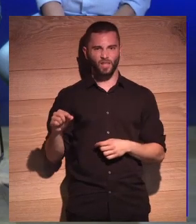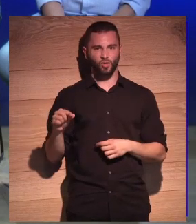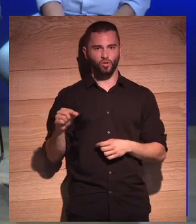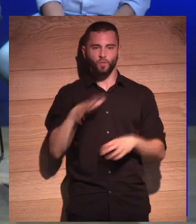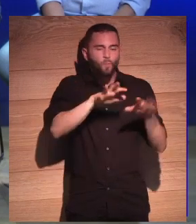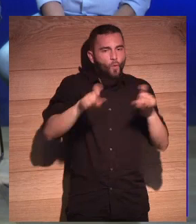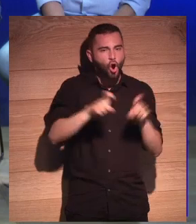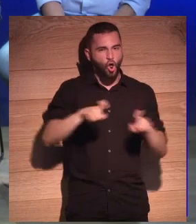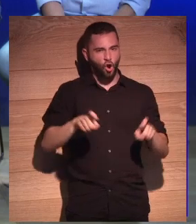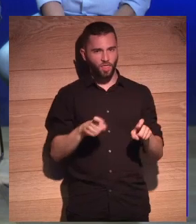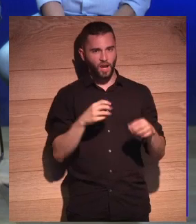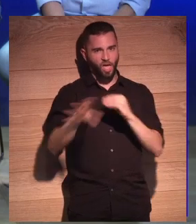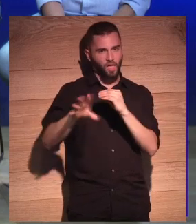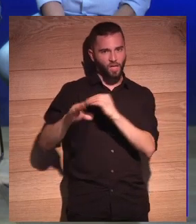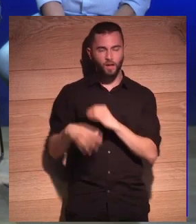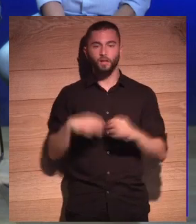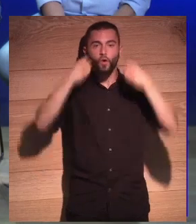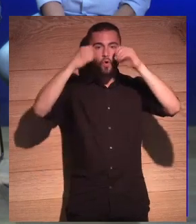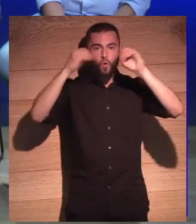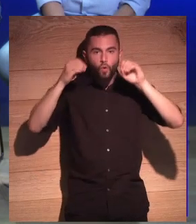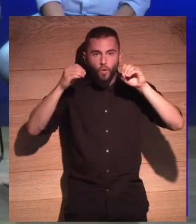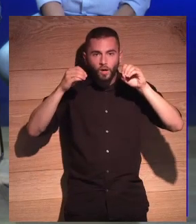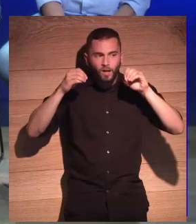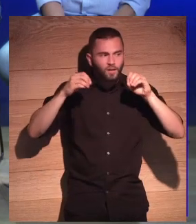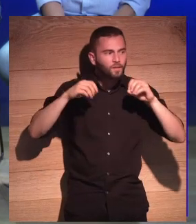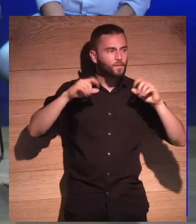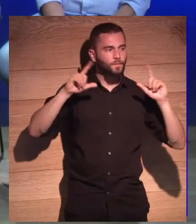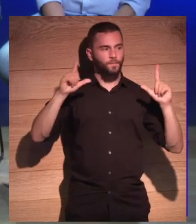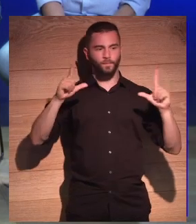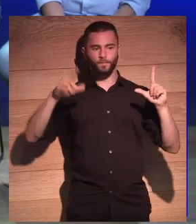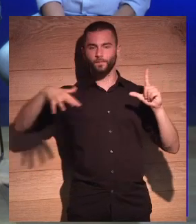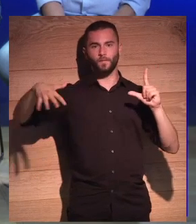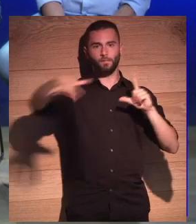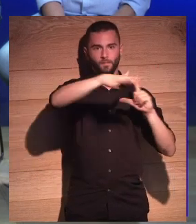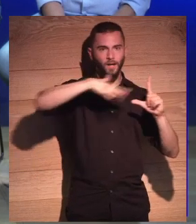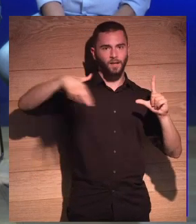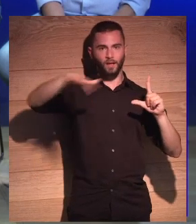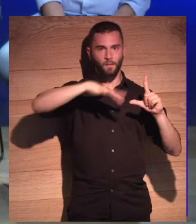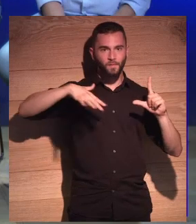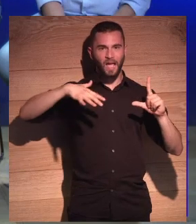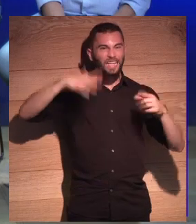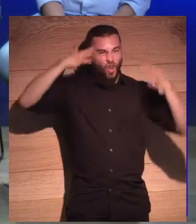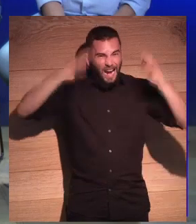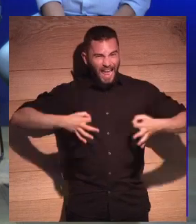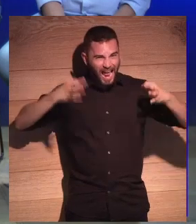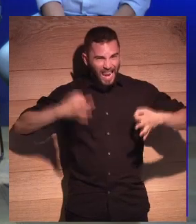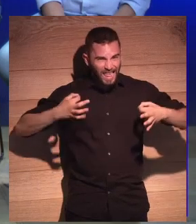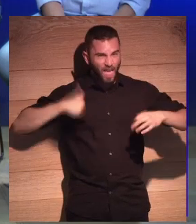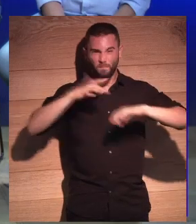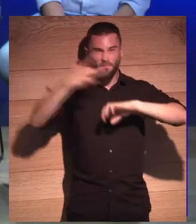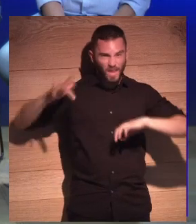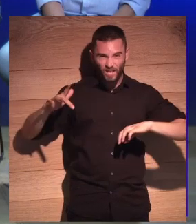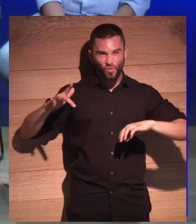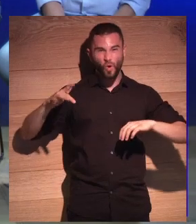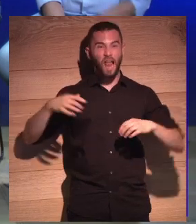ordenador. Lo que hizo Google con la fotografía panorámica interactiva, que hoy se le llama realidad virtual, no es una realidad virtual al nivel al que se